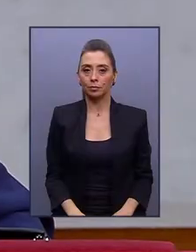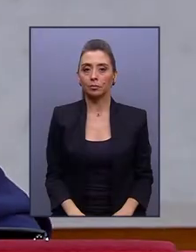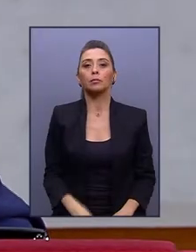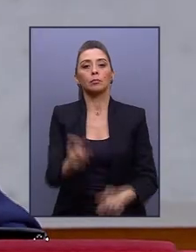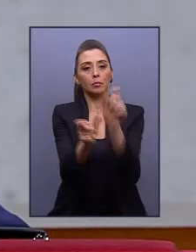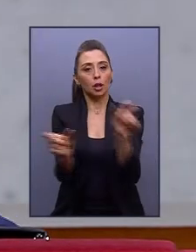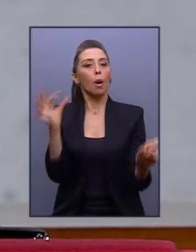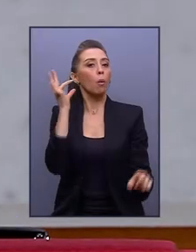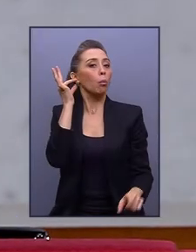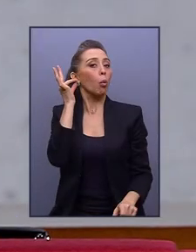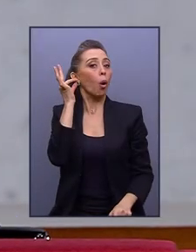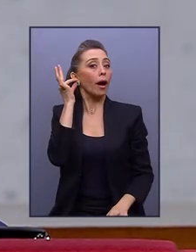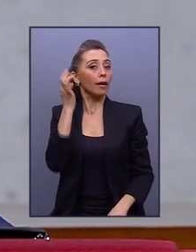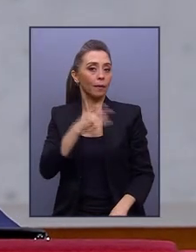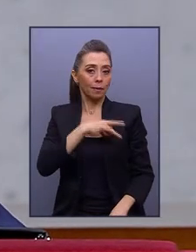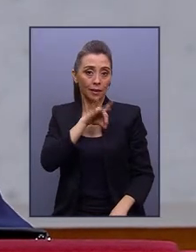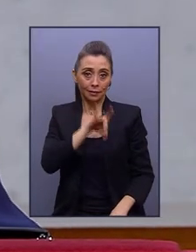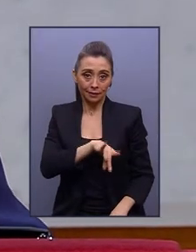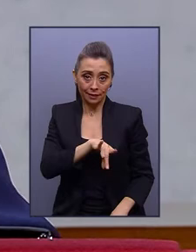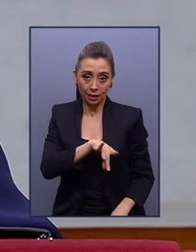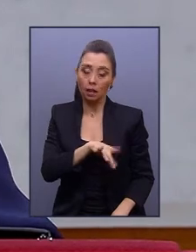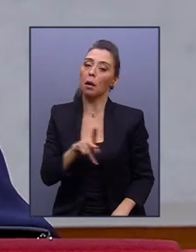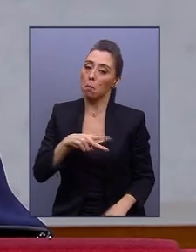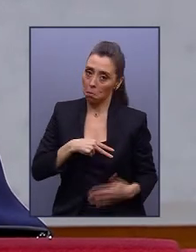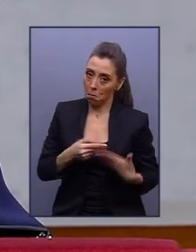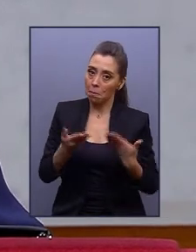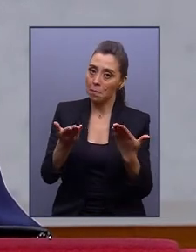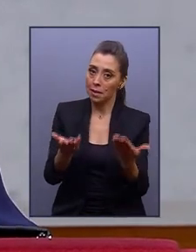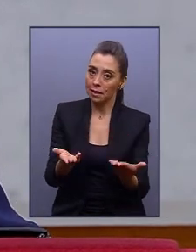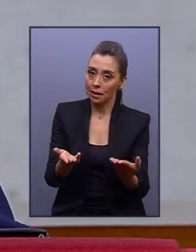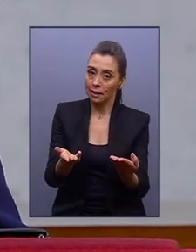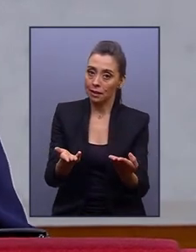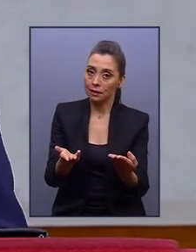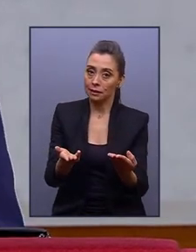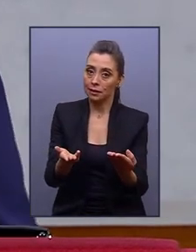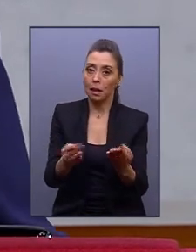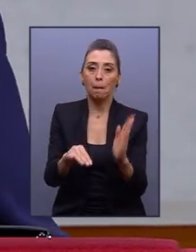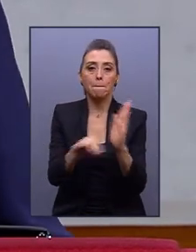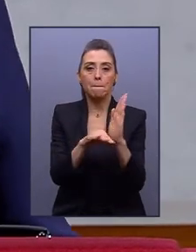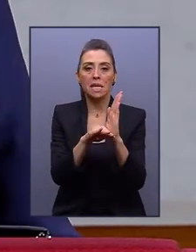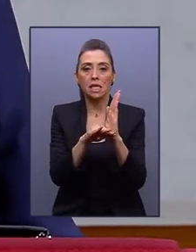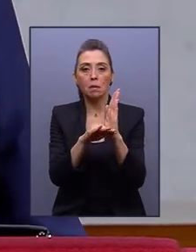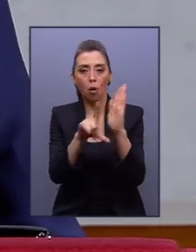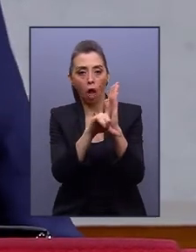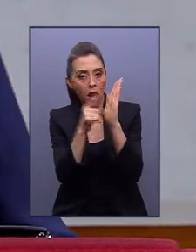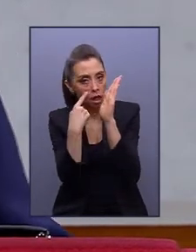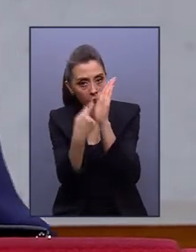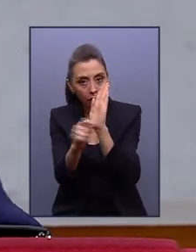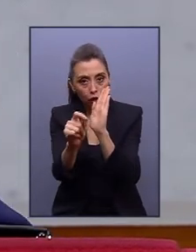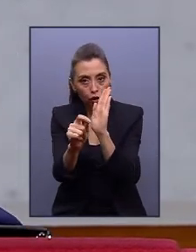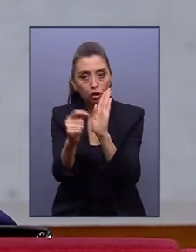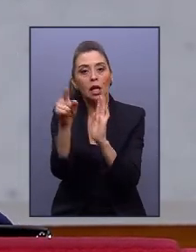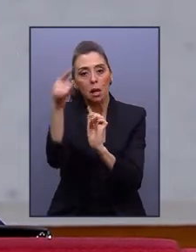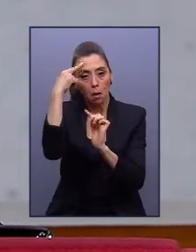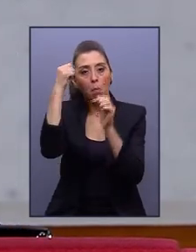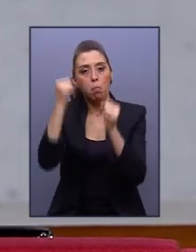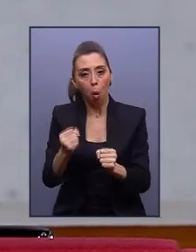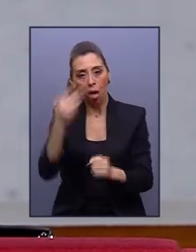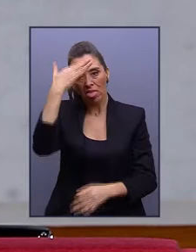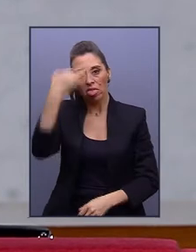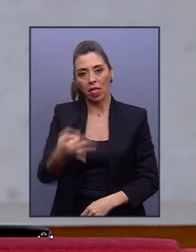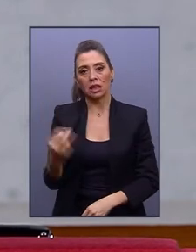Las mujeres de Chile merecen este mínimo reconocimiento a su capacidad de